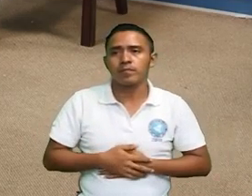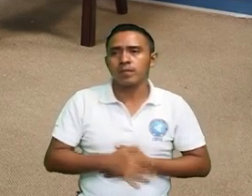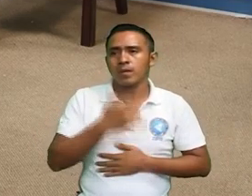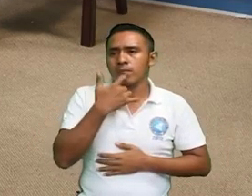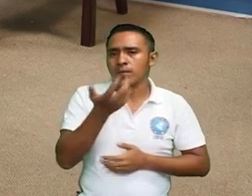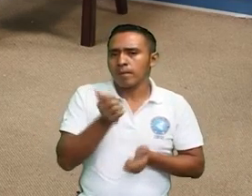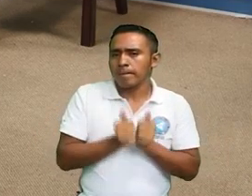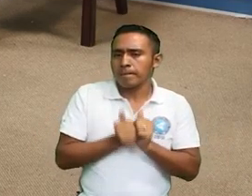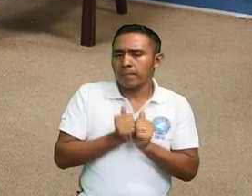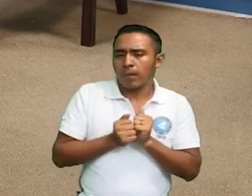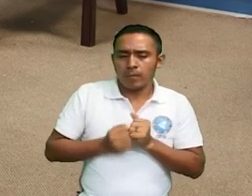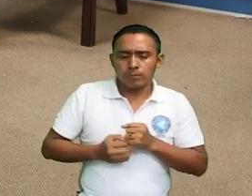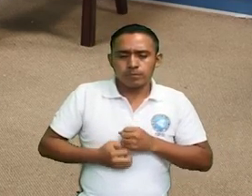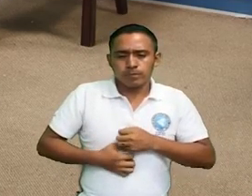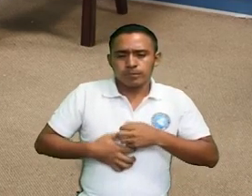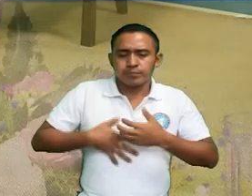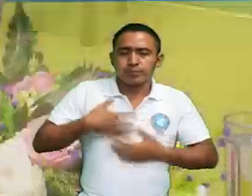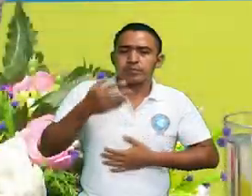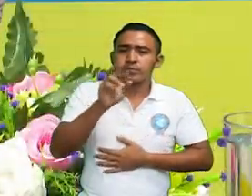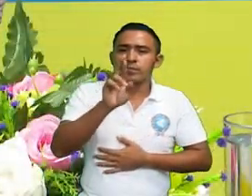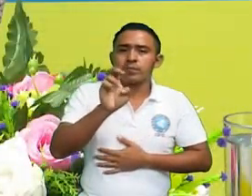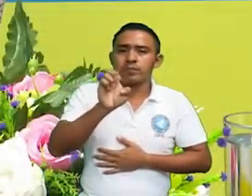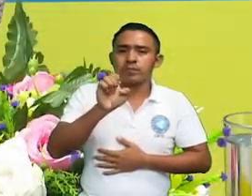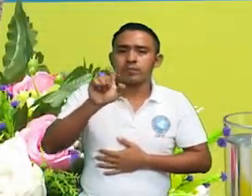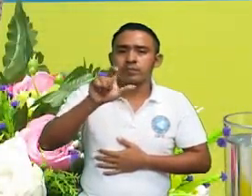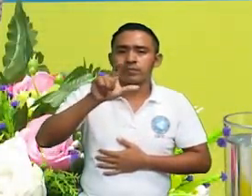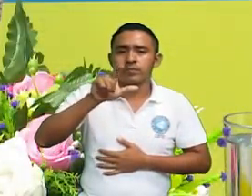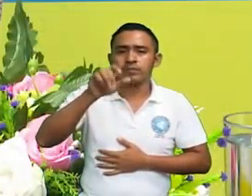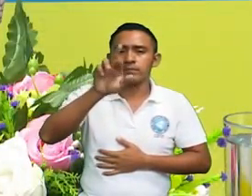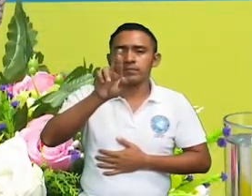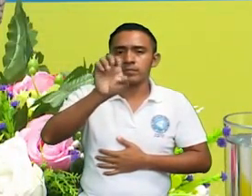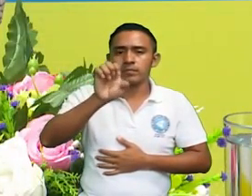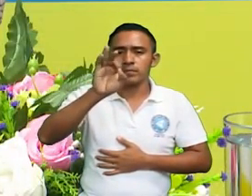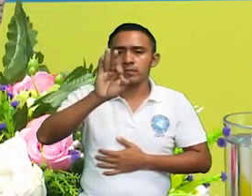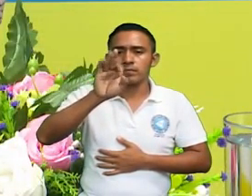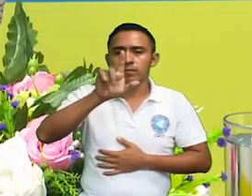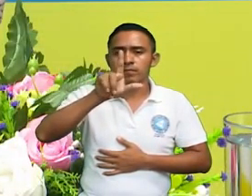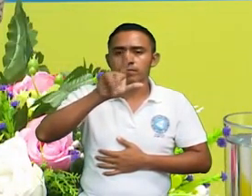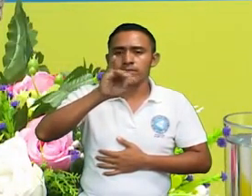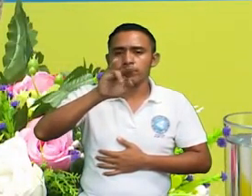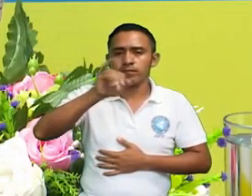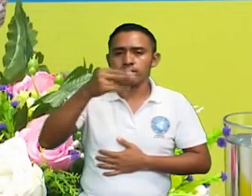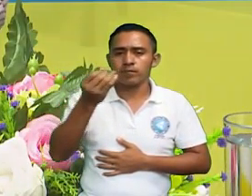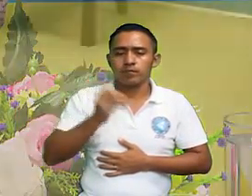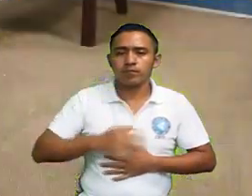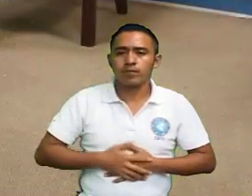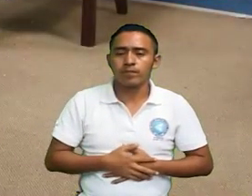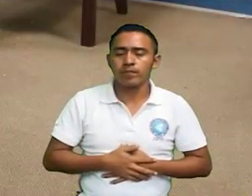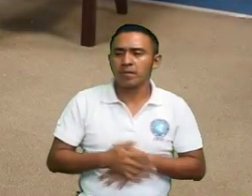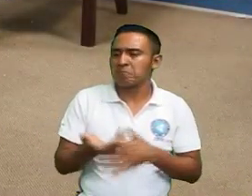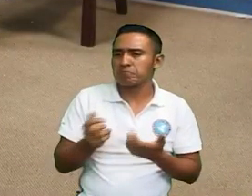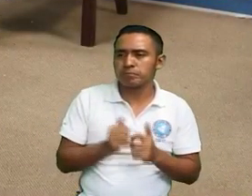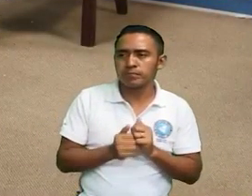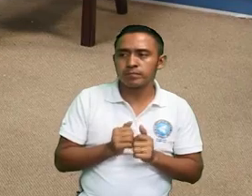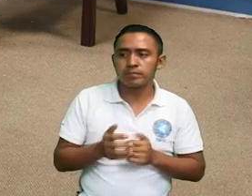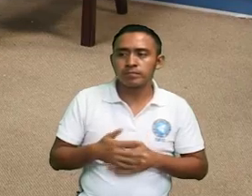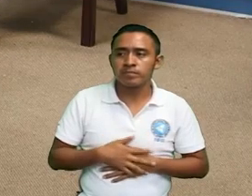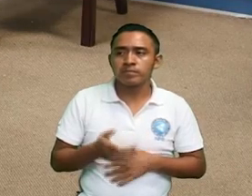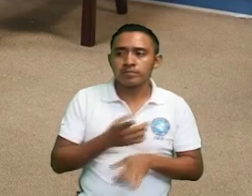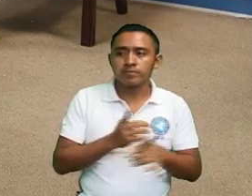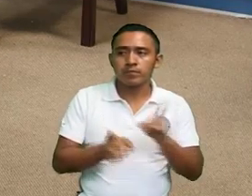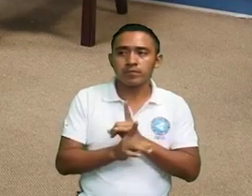este padecimiento, doctora, como el reflujo gastroesofágico? ¿Qué tiene que ver? Bueno, para poderte explicar un